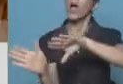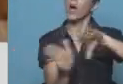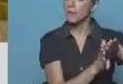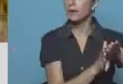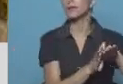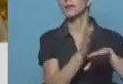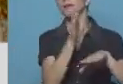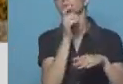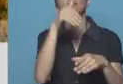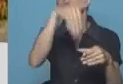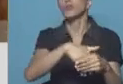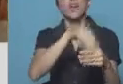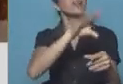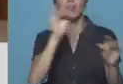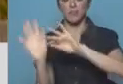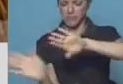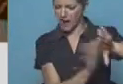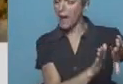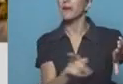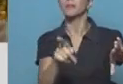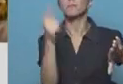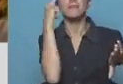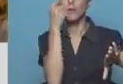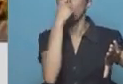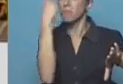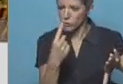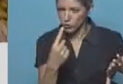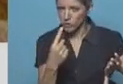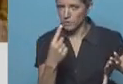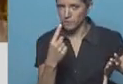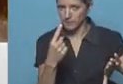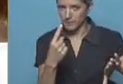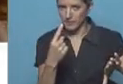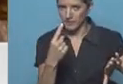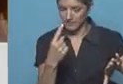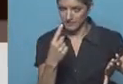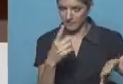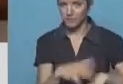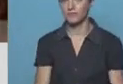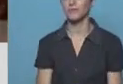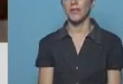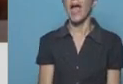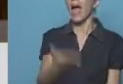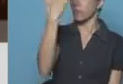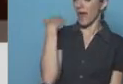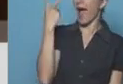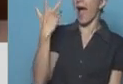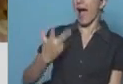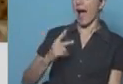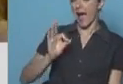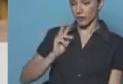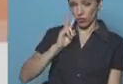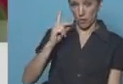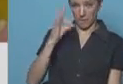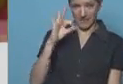que estén, de lo que voten, independientemente de todo eso, ¿dónde estaban y cómo estaban en el año 2003? Yo pienso por